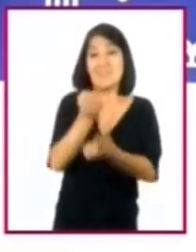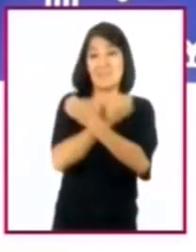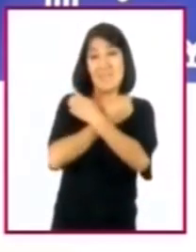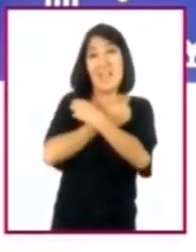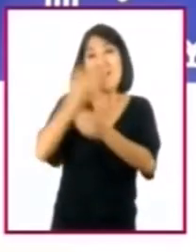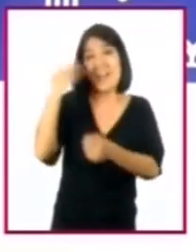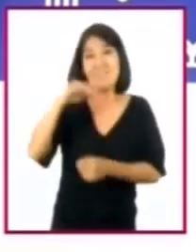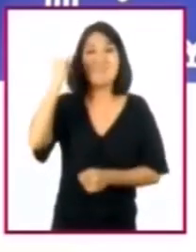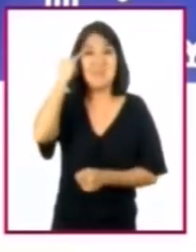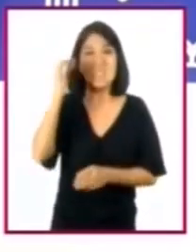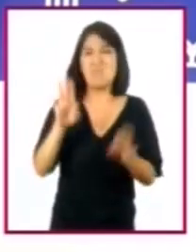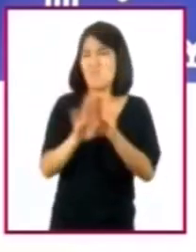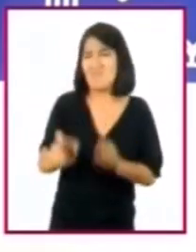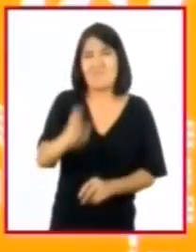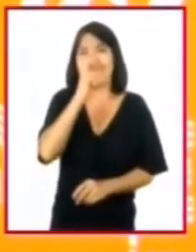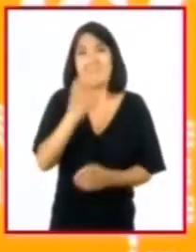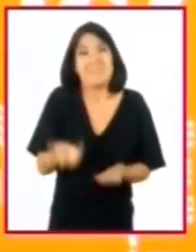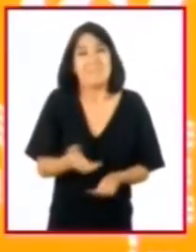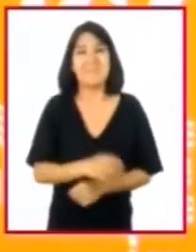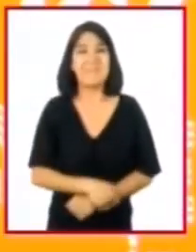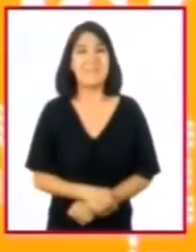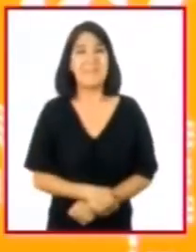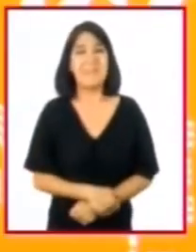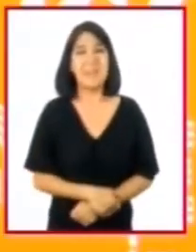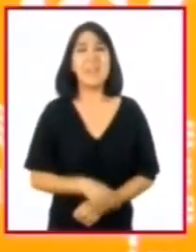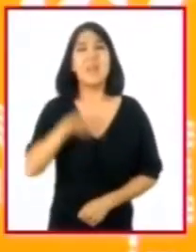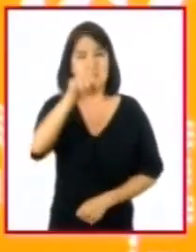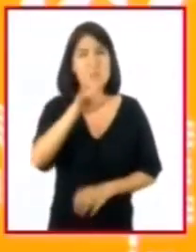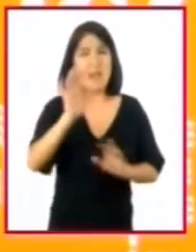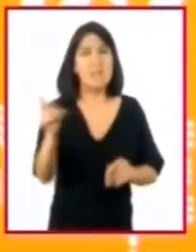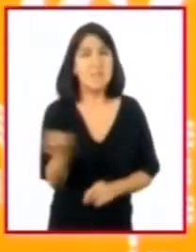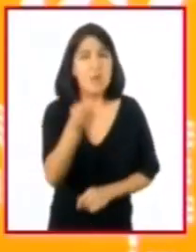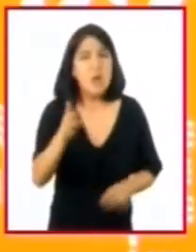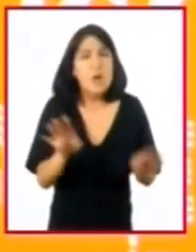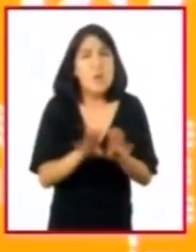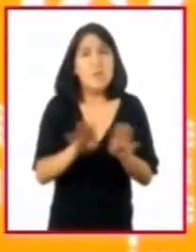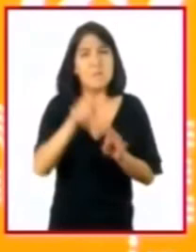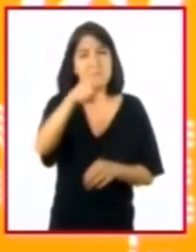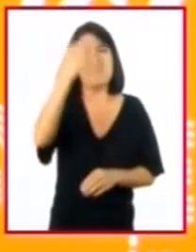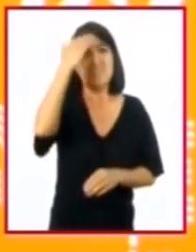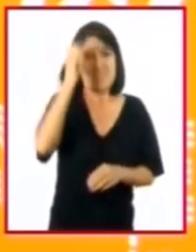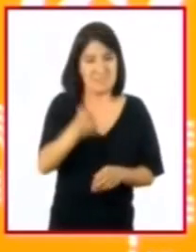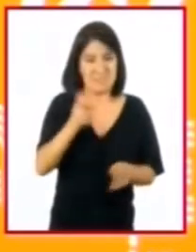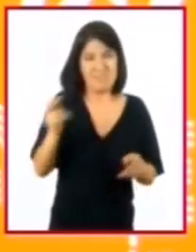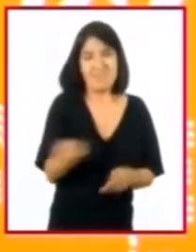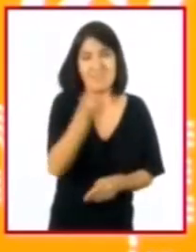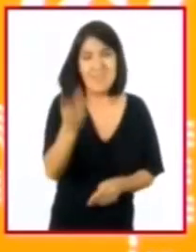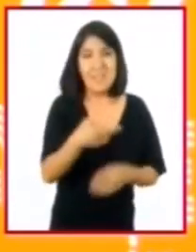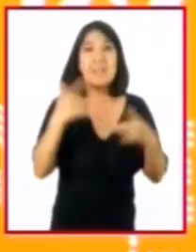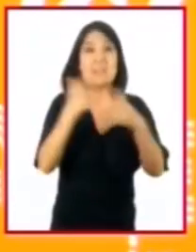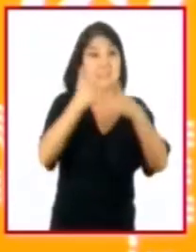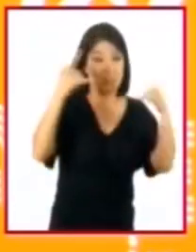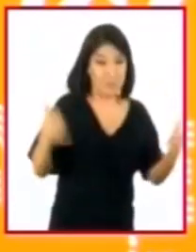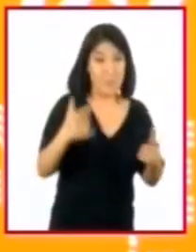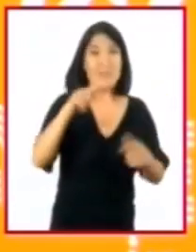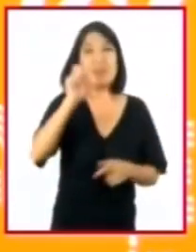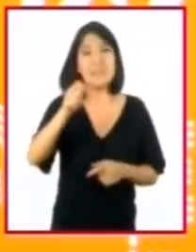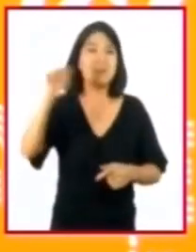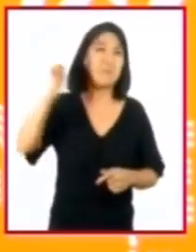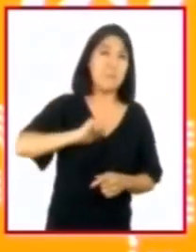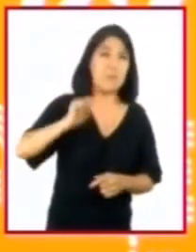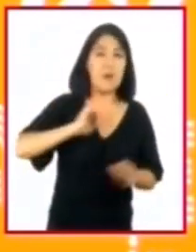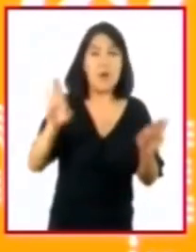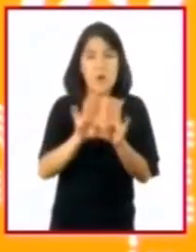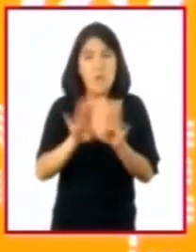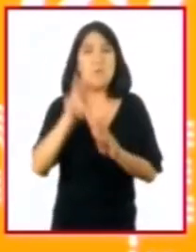era tan estricta. ¿Te has preguntado cómo se conocen estos datos? La historia y la arqueología reconstruyen la vida de